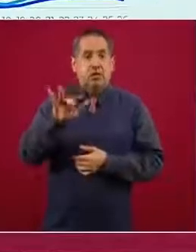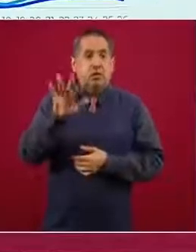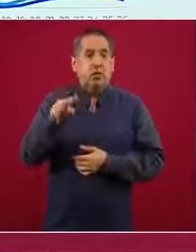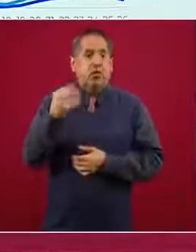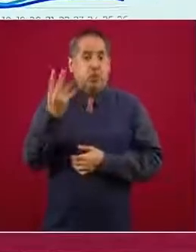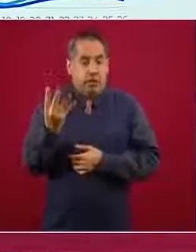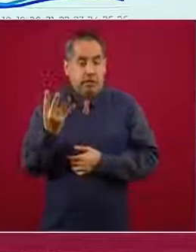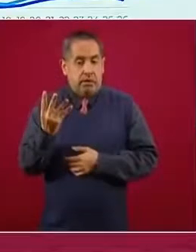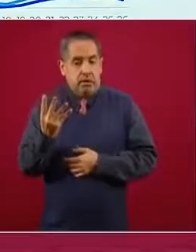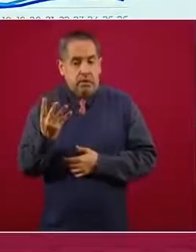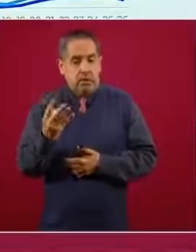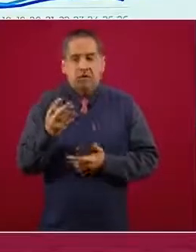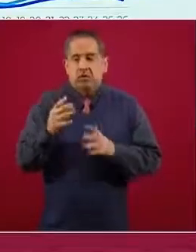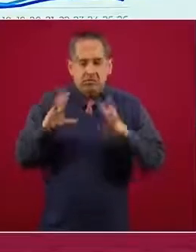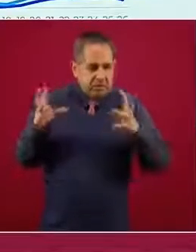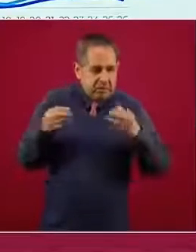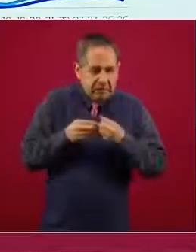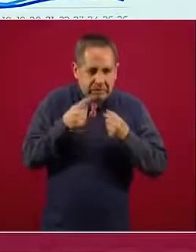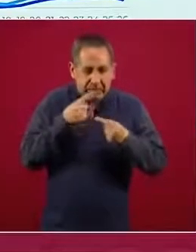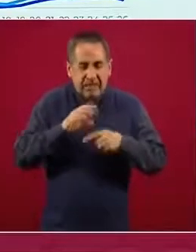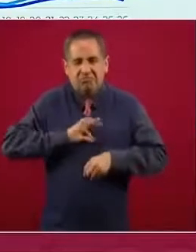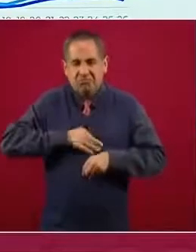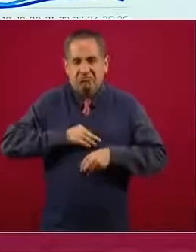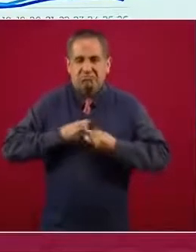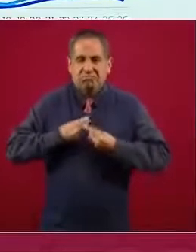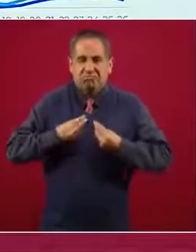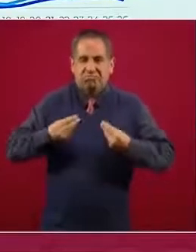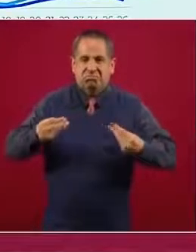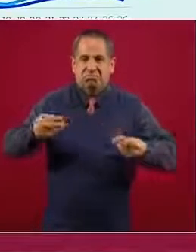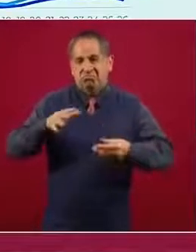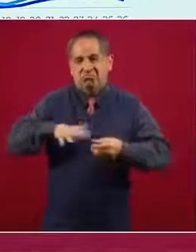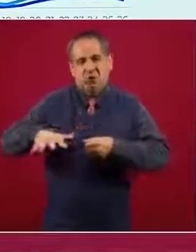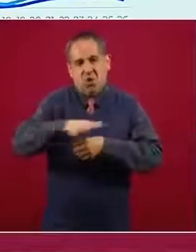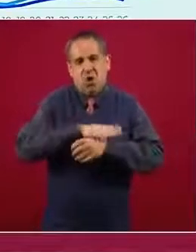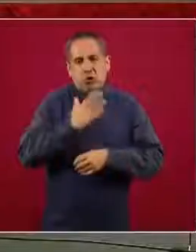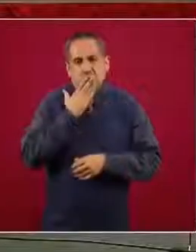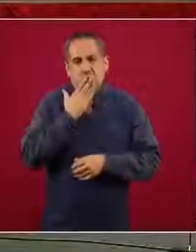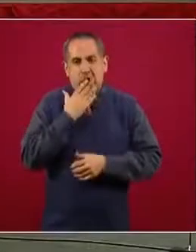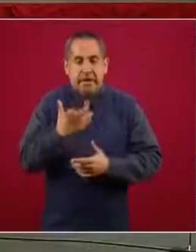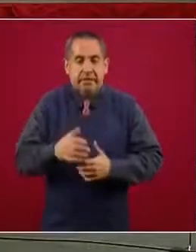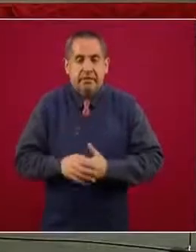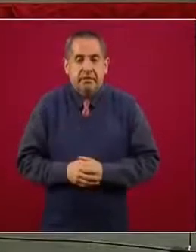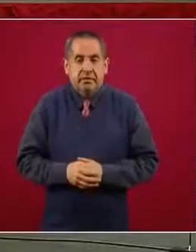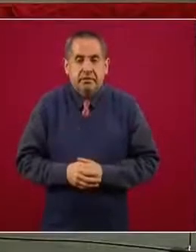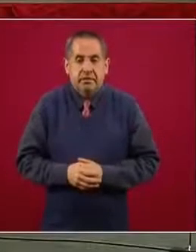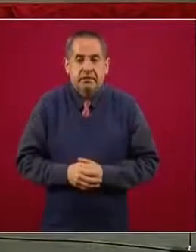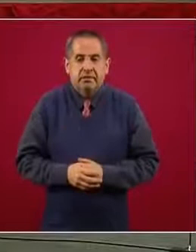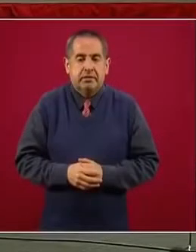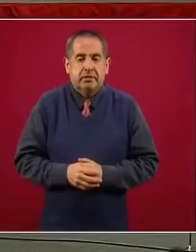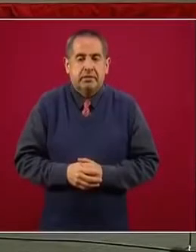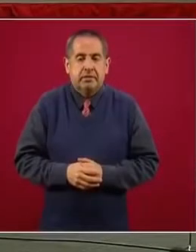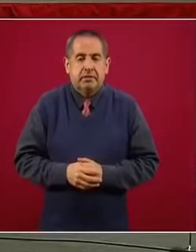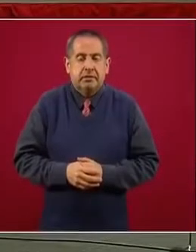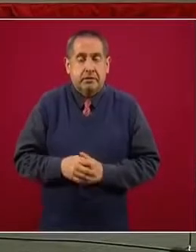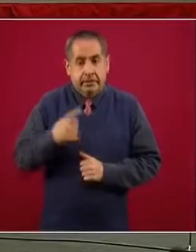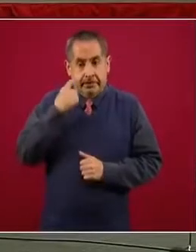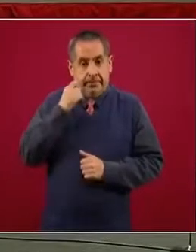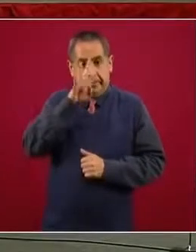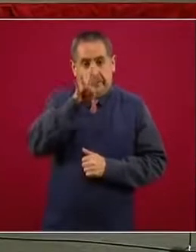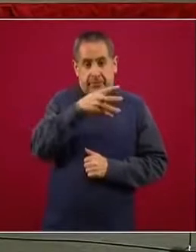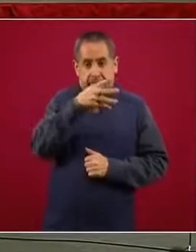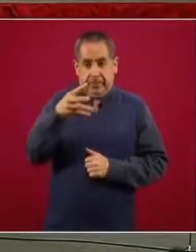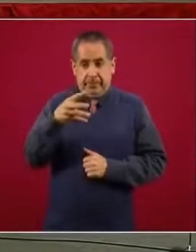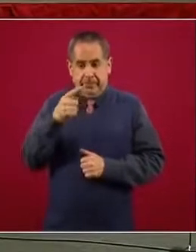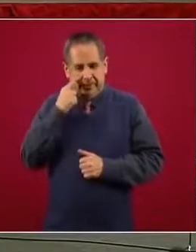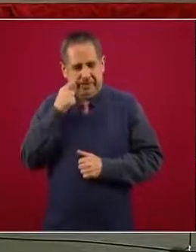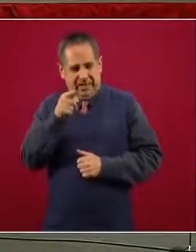2,154, que vienen a ser el motor de la epidemia en Sonora. Veamos la siguiente diapositiva. Este gráfico también